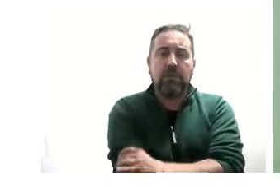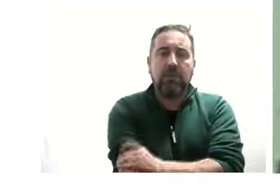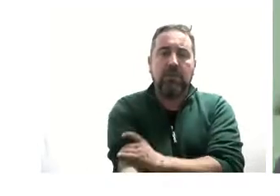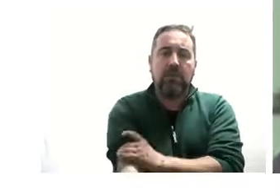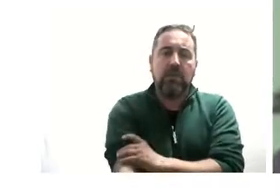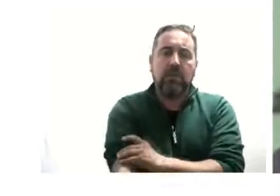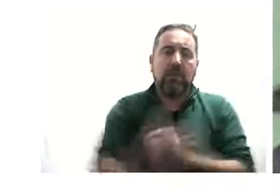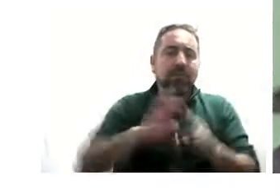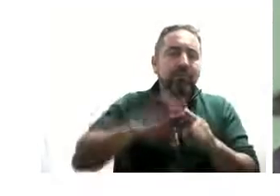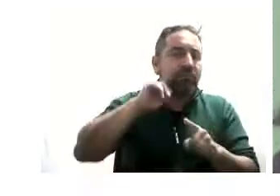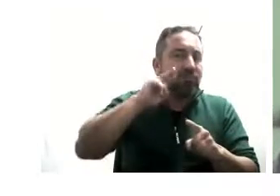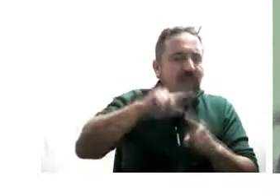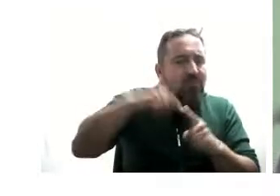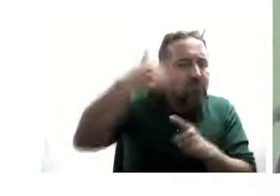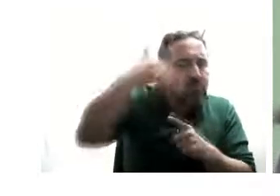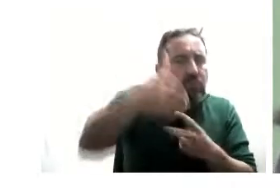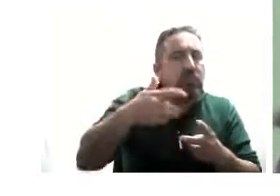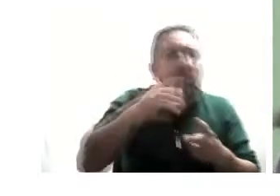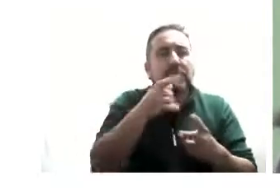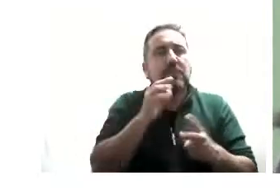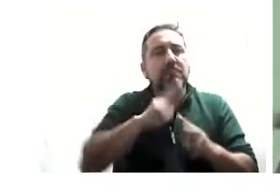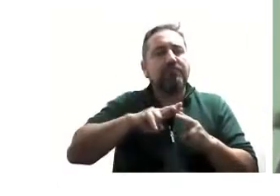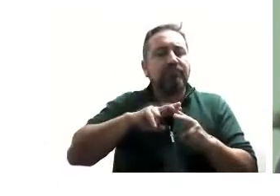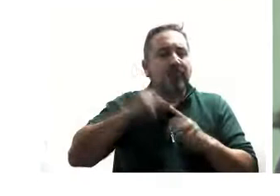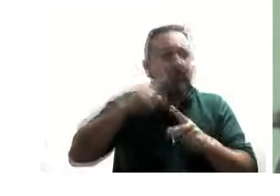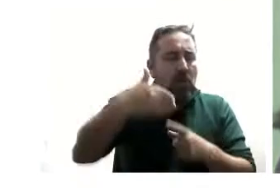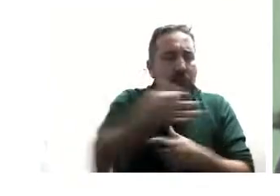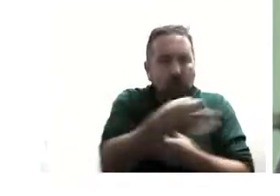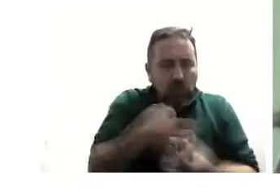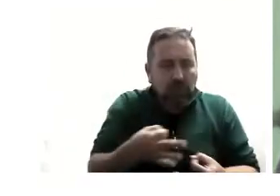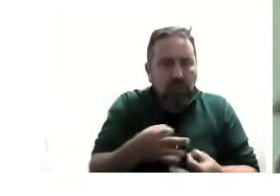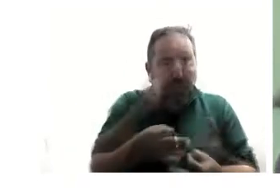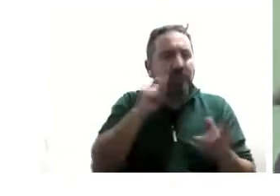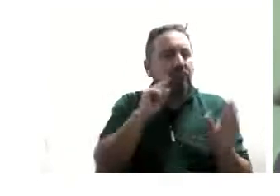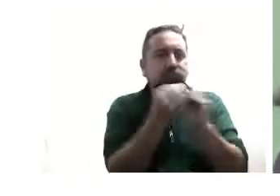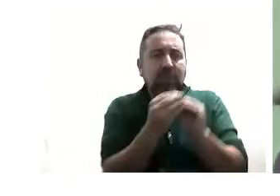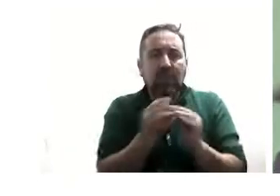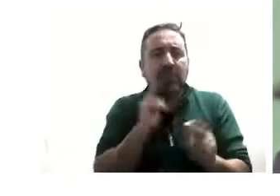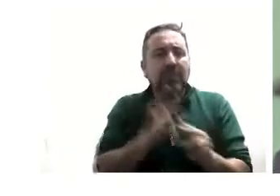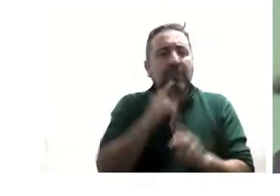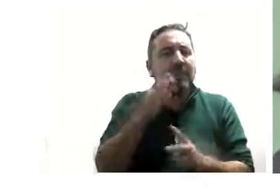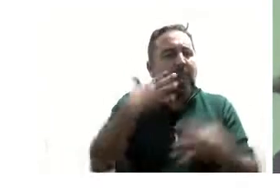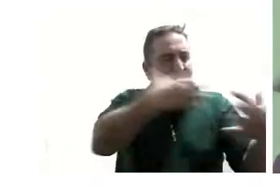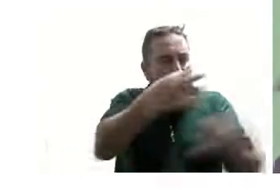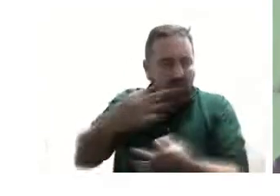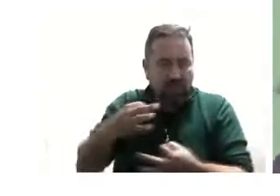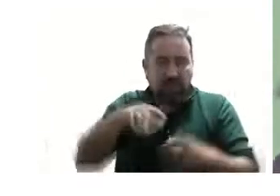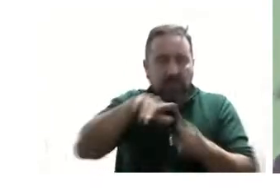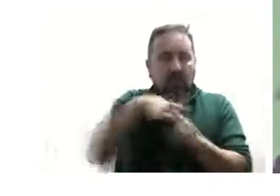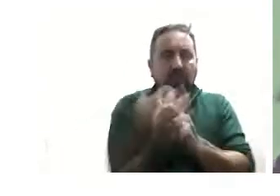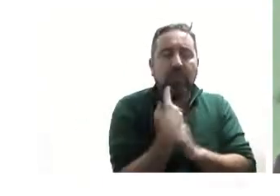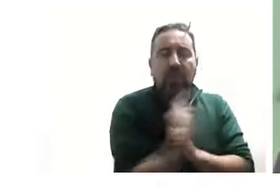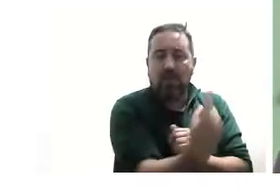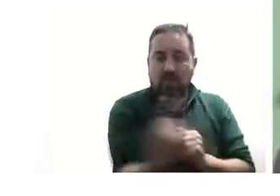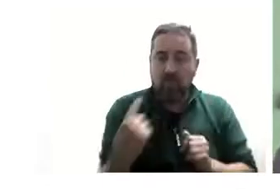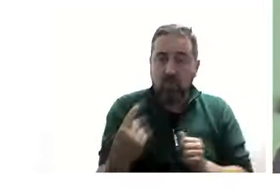mejores pronósticos más ajustados a las realidades de cada caso. Y